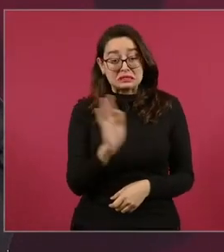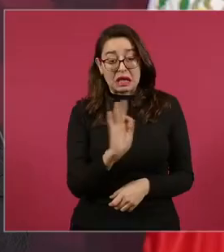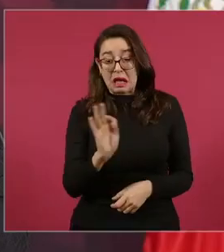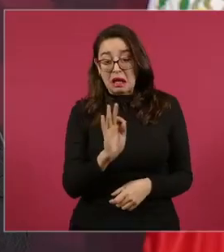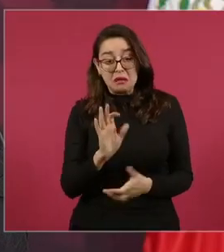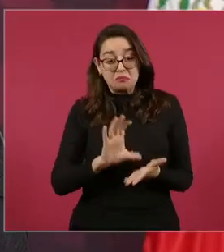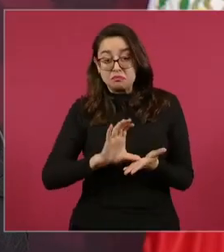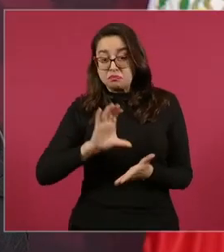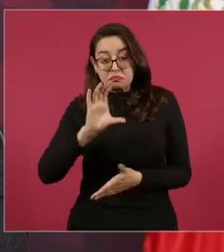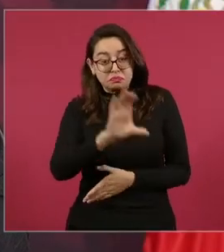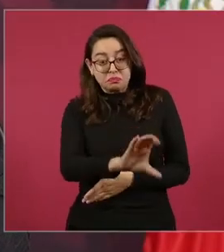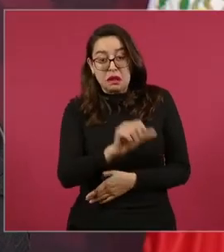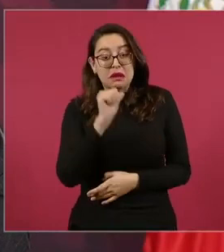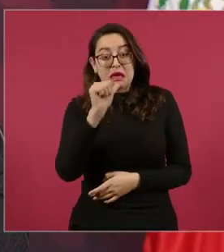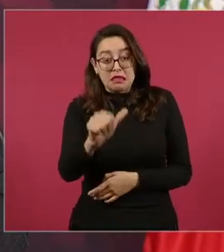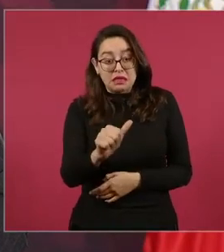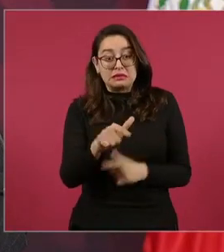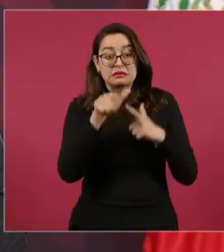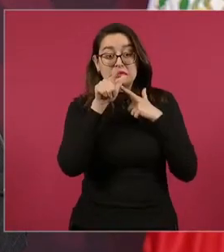millones.